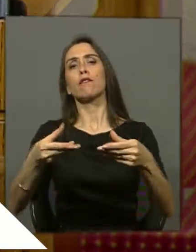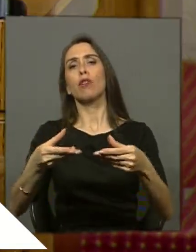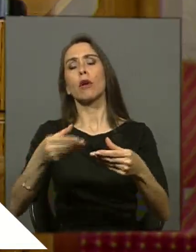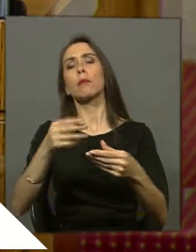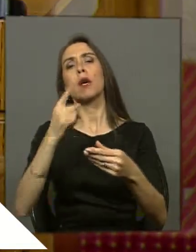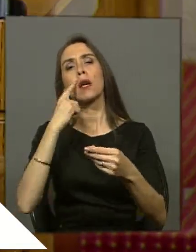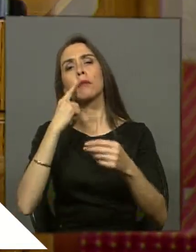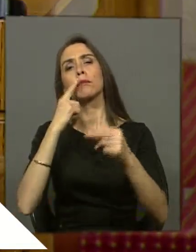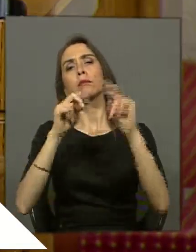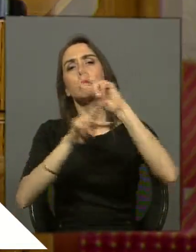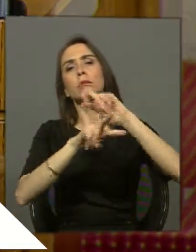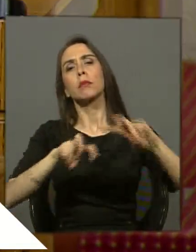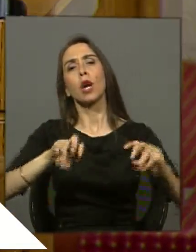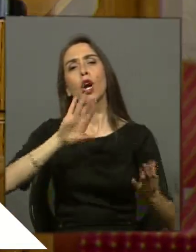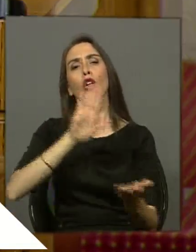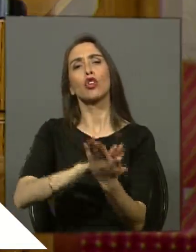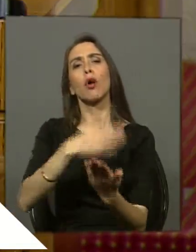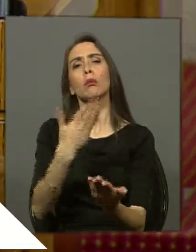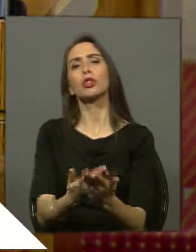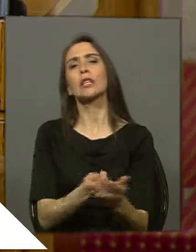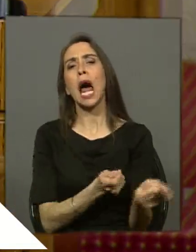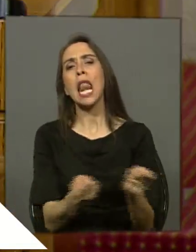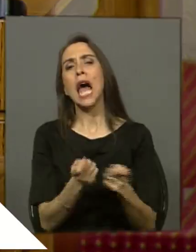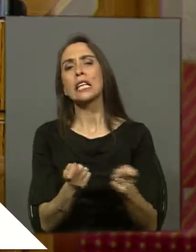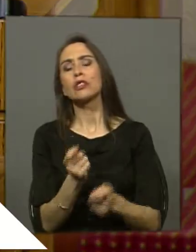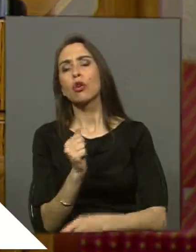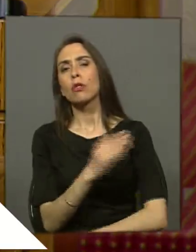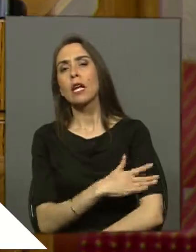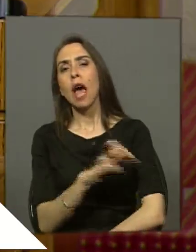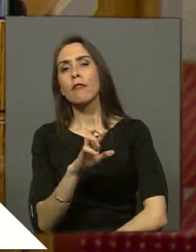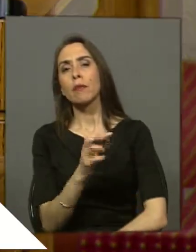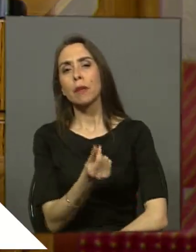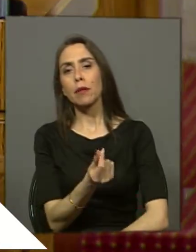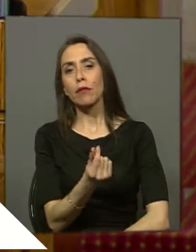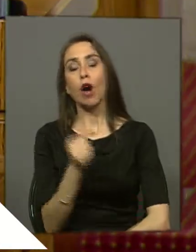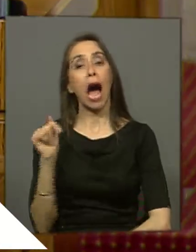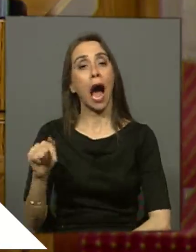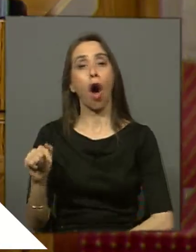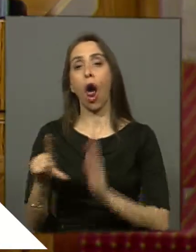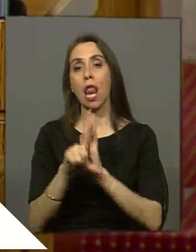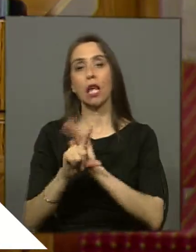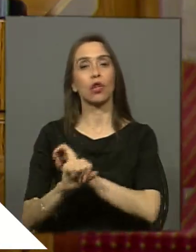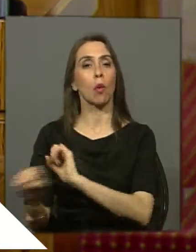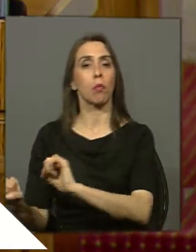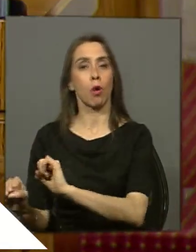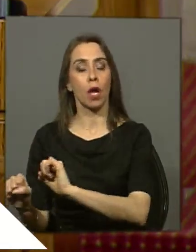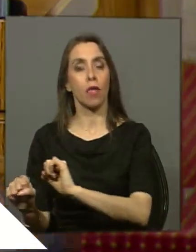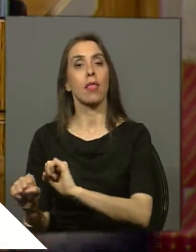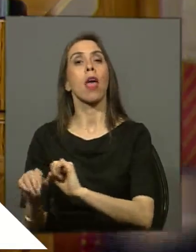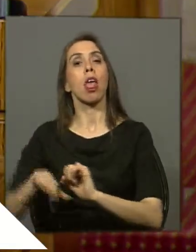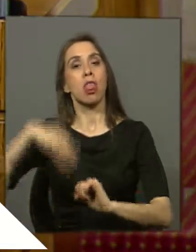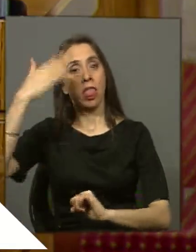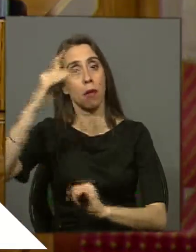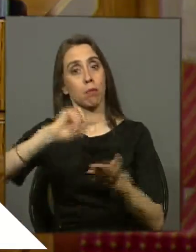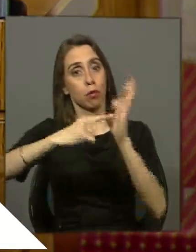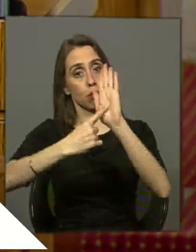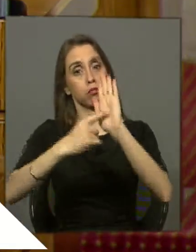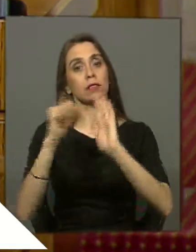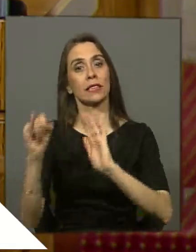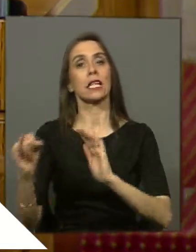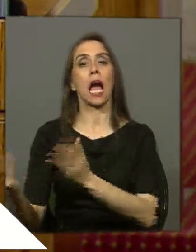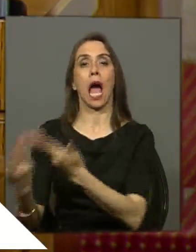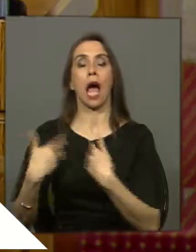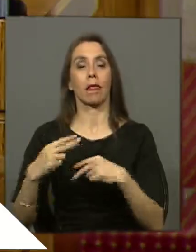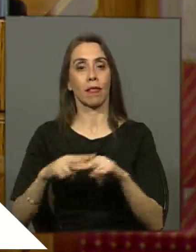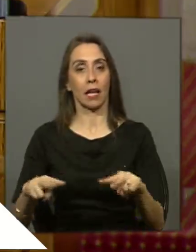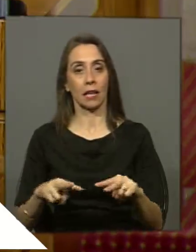que hoy día no puede realizar y por esa vía nos da mayores niveles de tranquilidad en el sentido